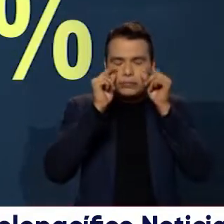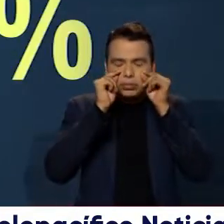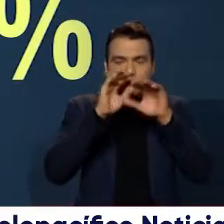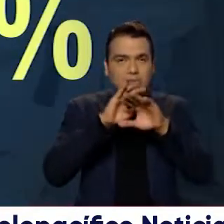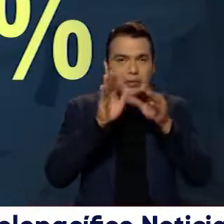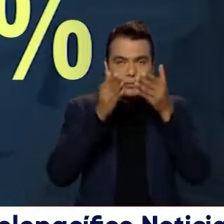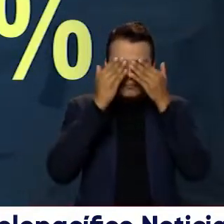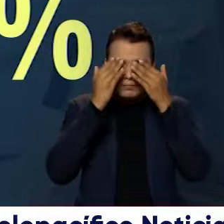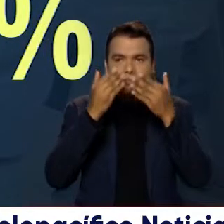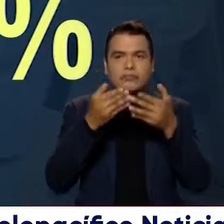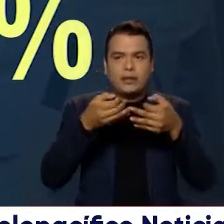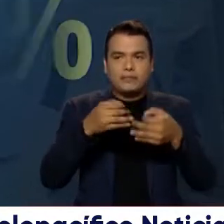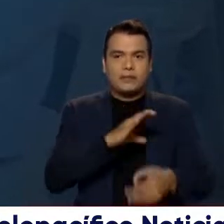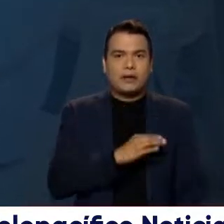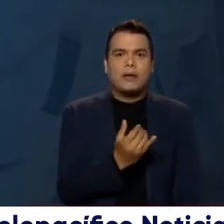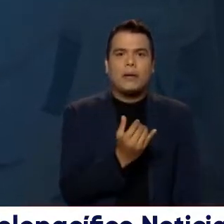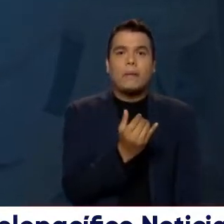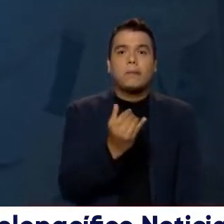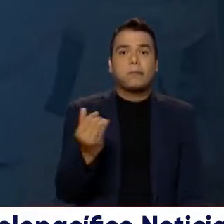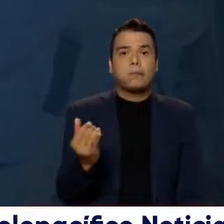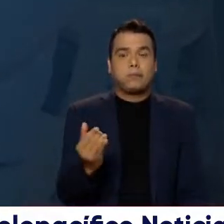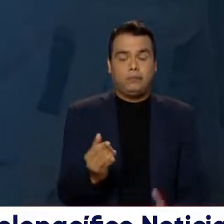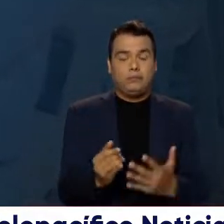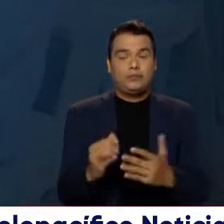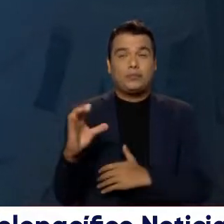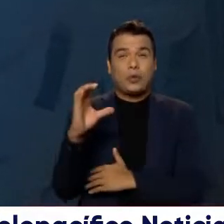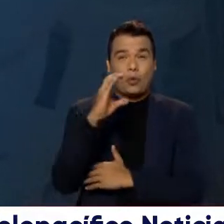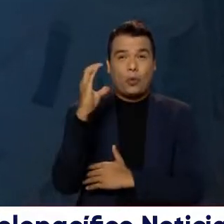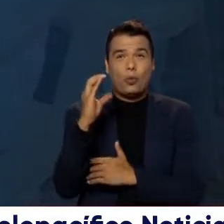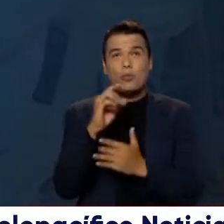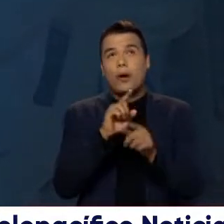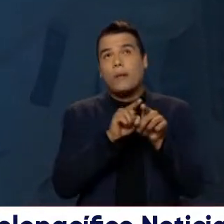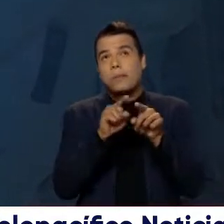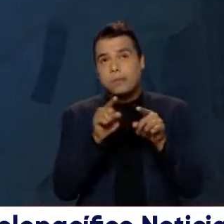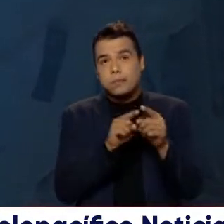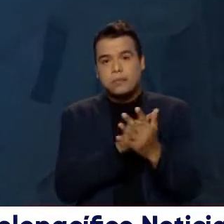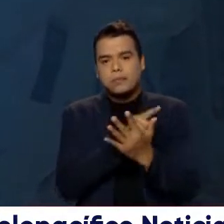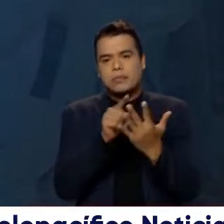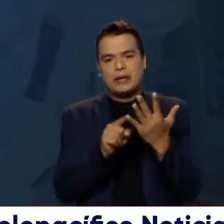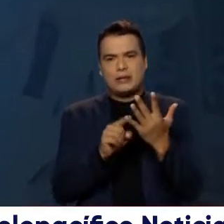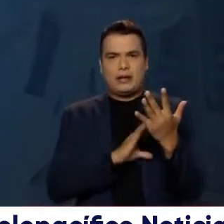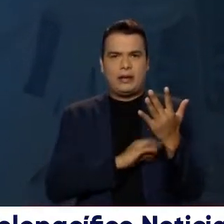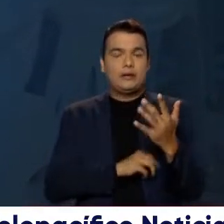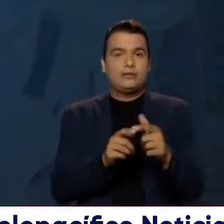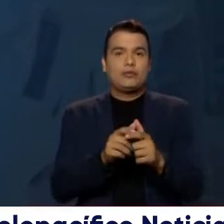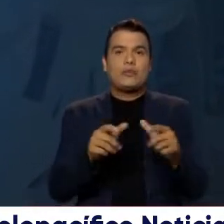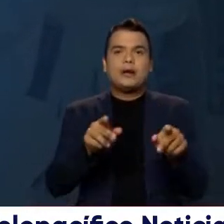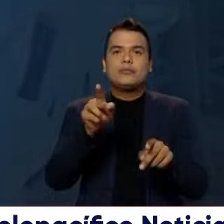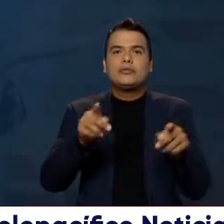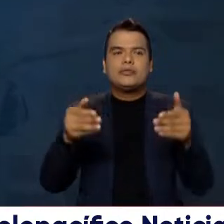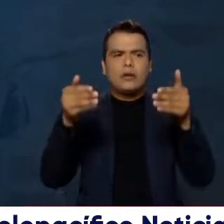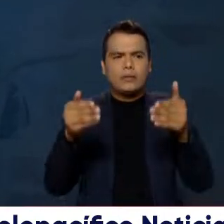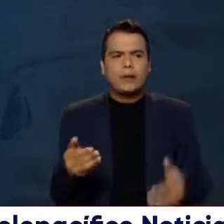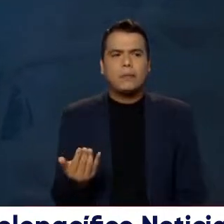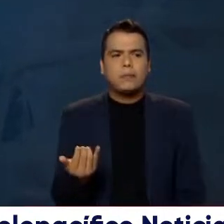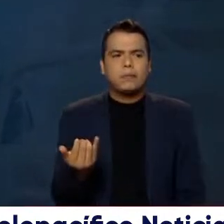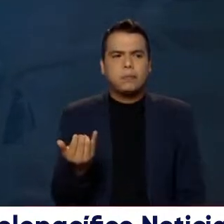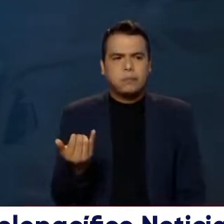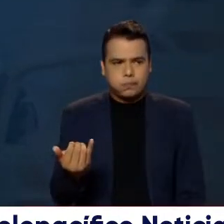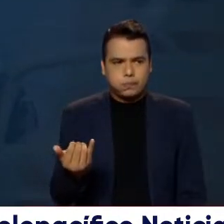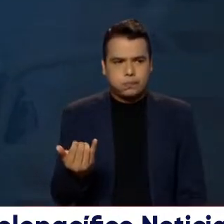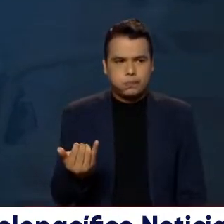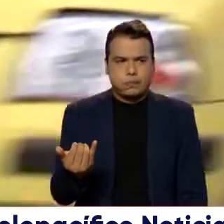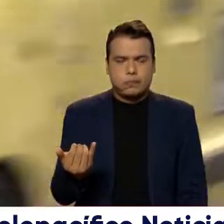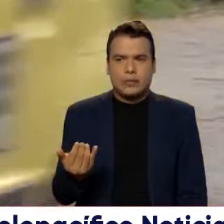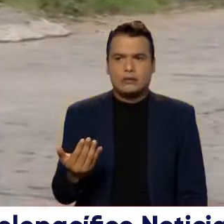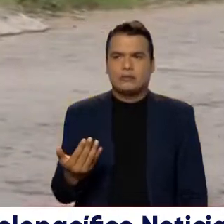Según el DANE, Cali es la quinta ciudad con el mayor número de población en condición de discapacidad. Entre los diagnósticos se